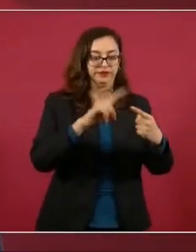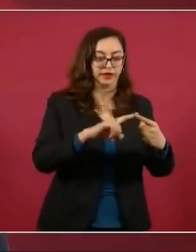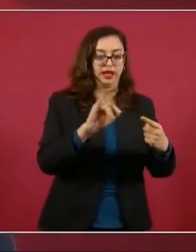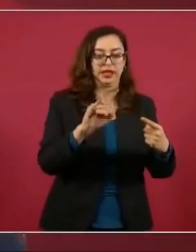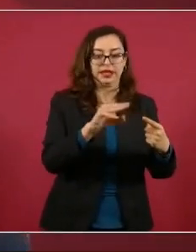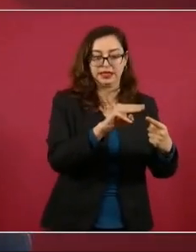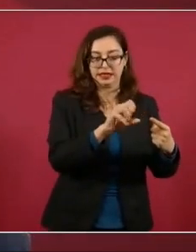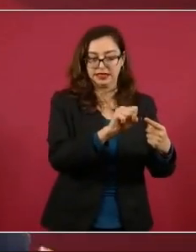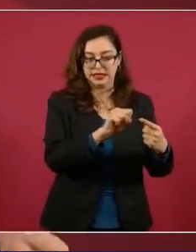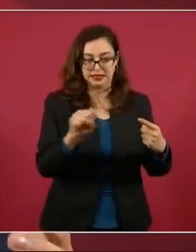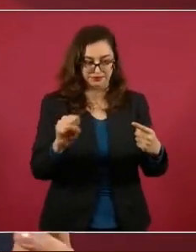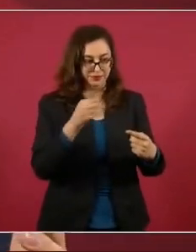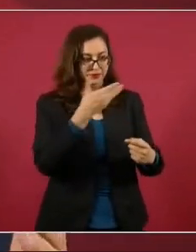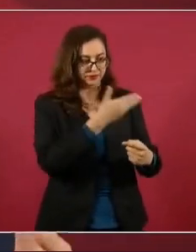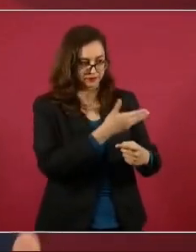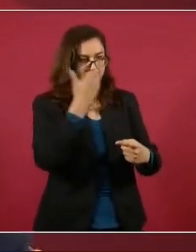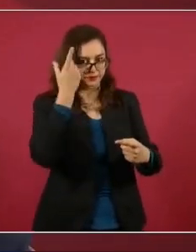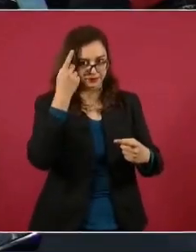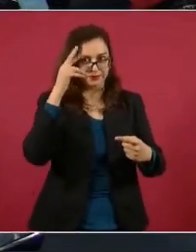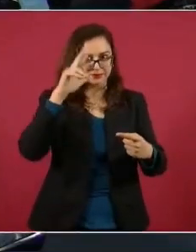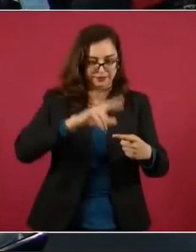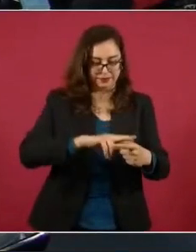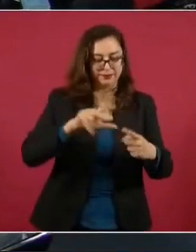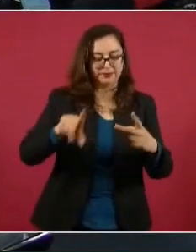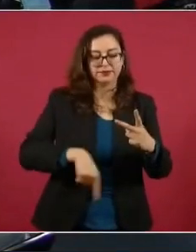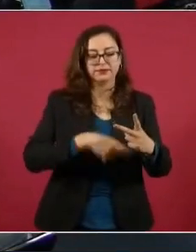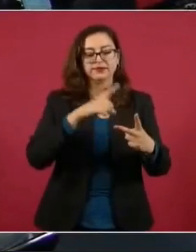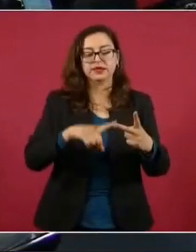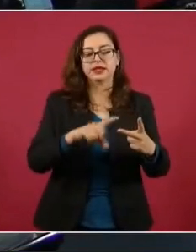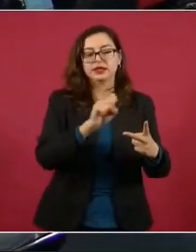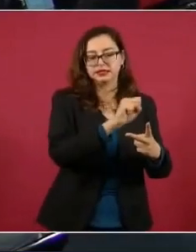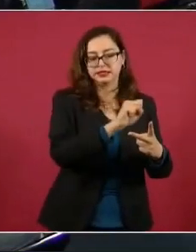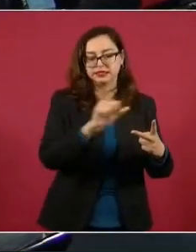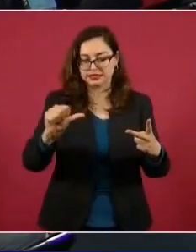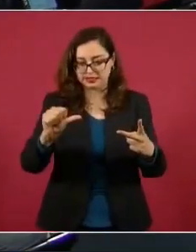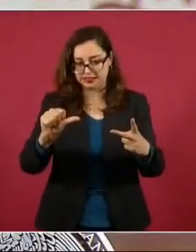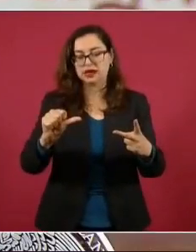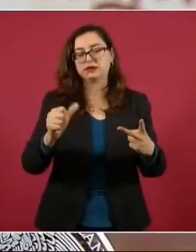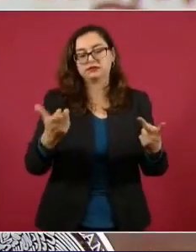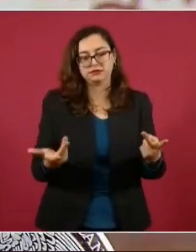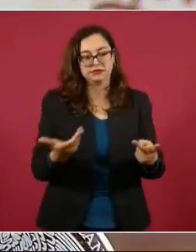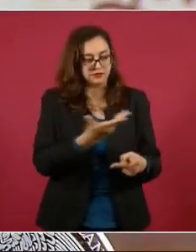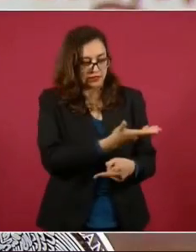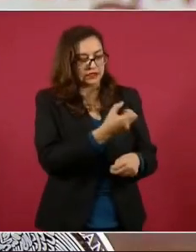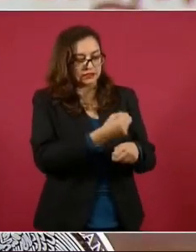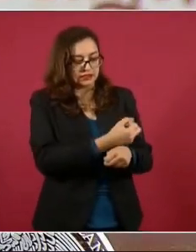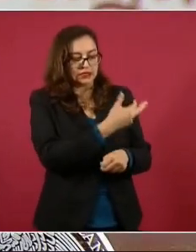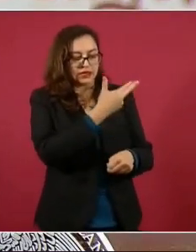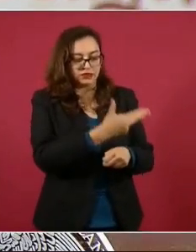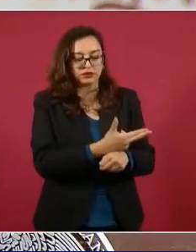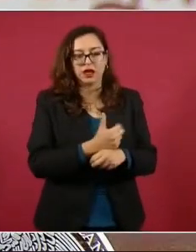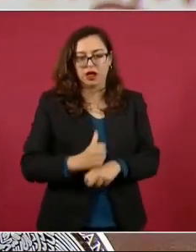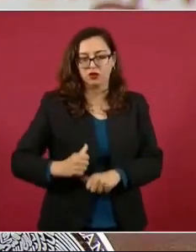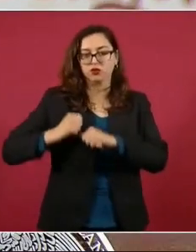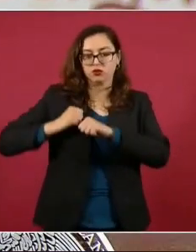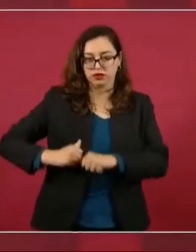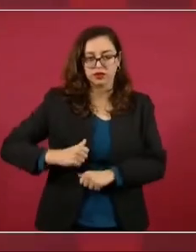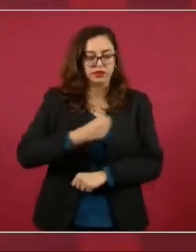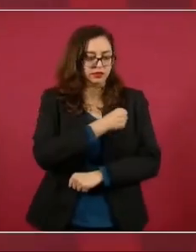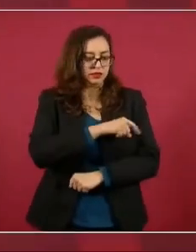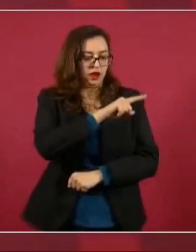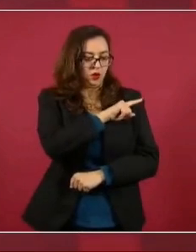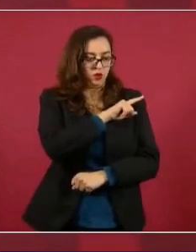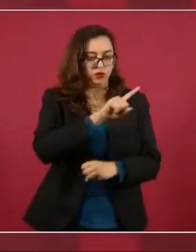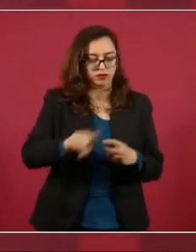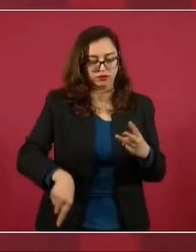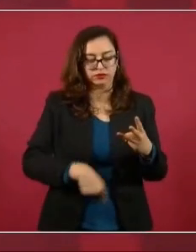presente su director general. Participa desde luego la Secretaría de Salud, porque el secretario es autoridad sanitaria, y